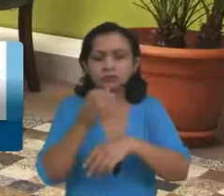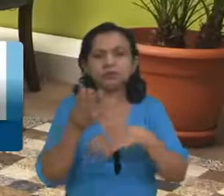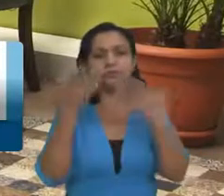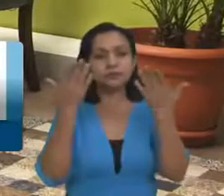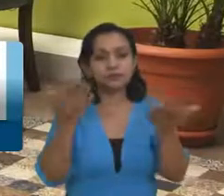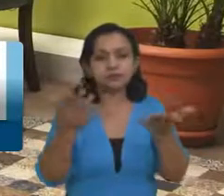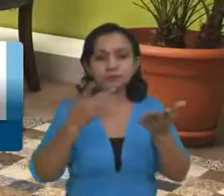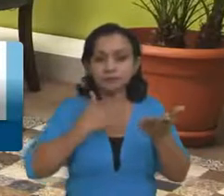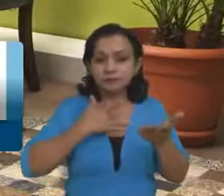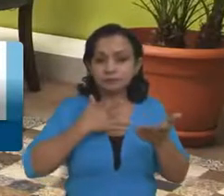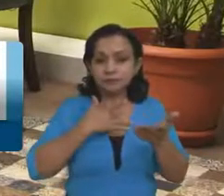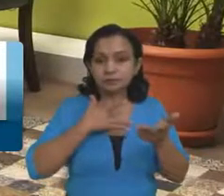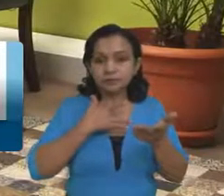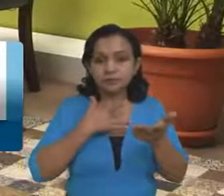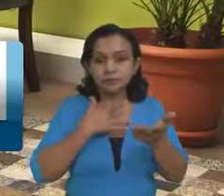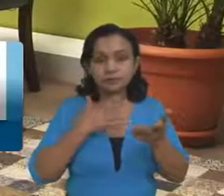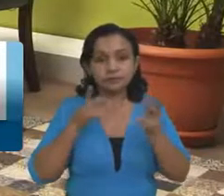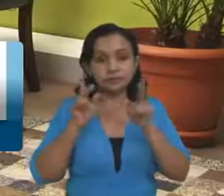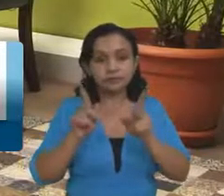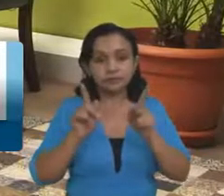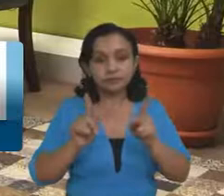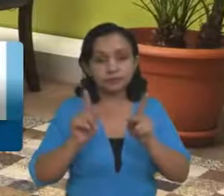¿es necesario que haya, por ejemplo,